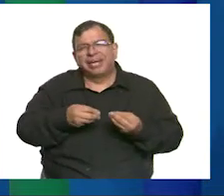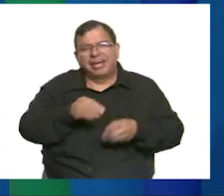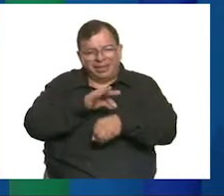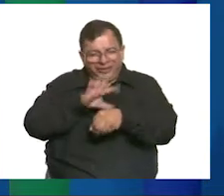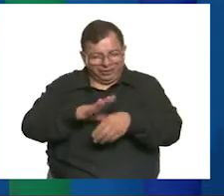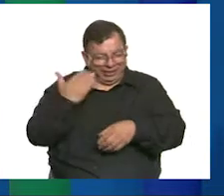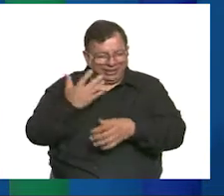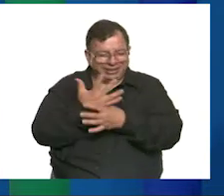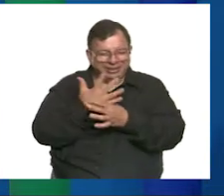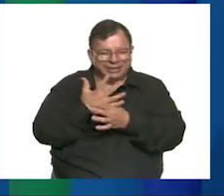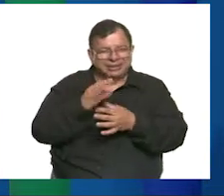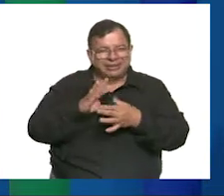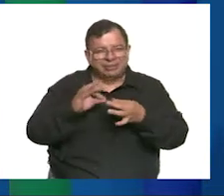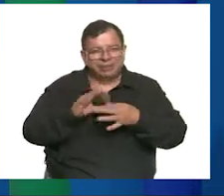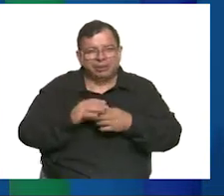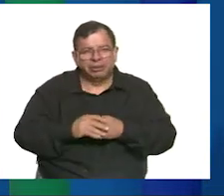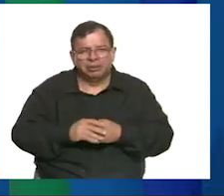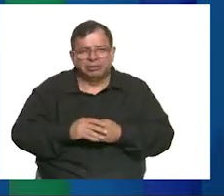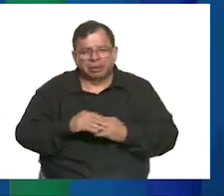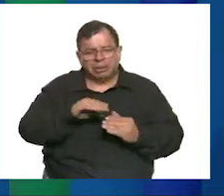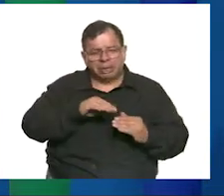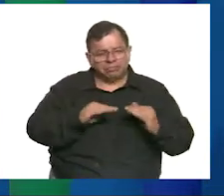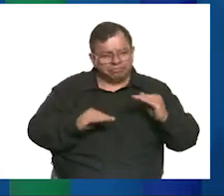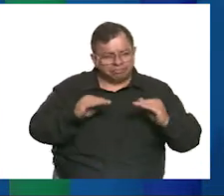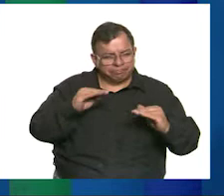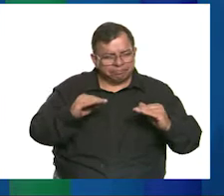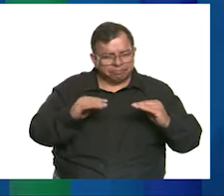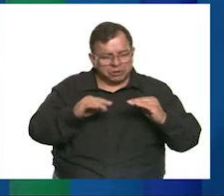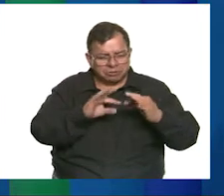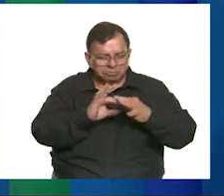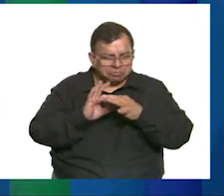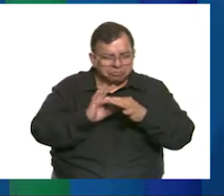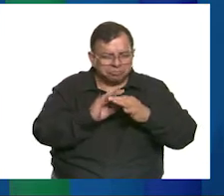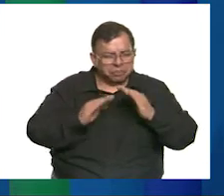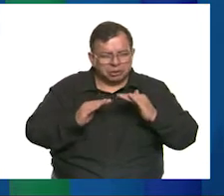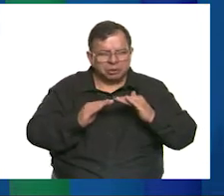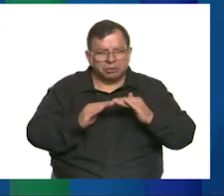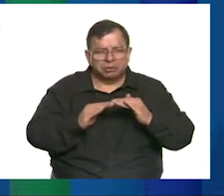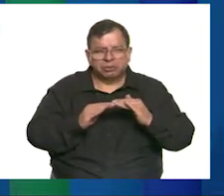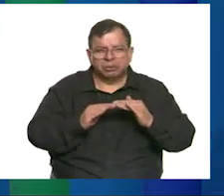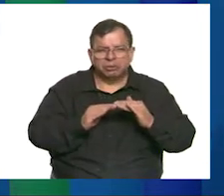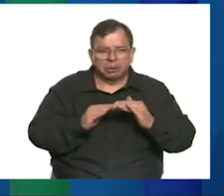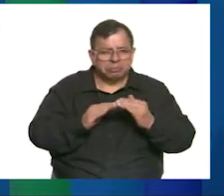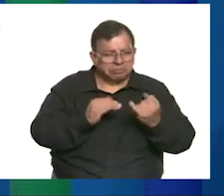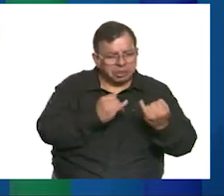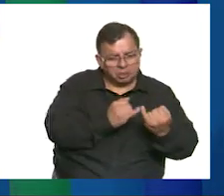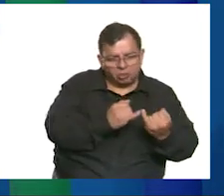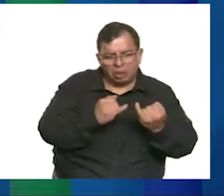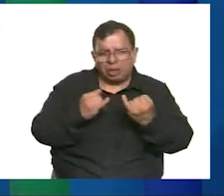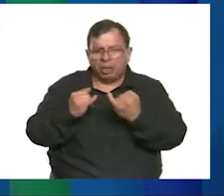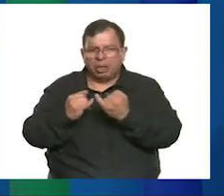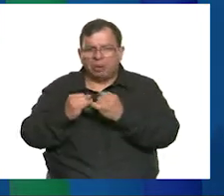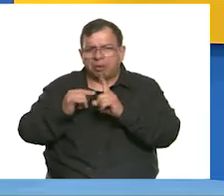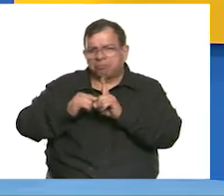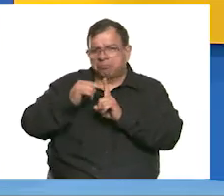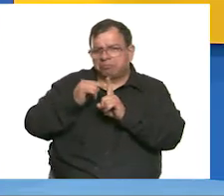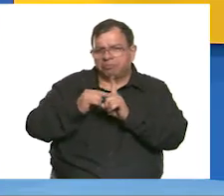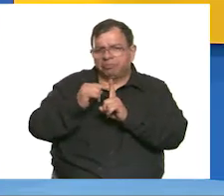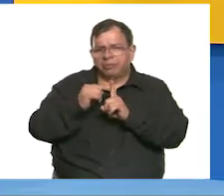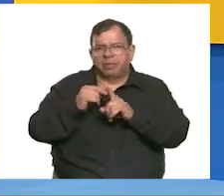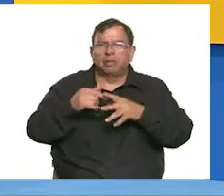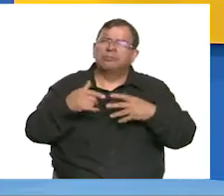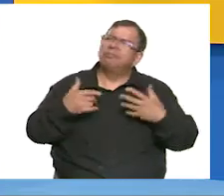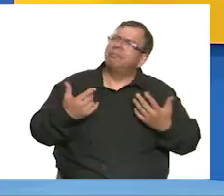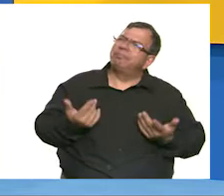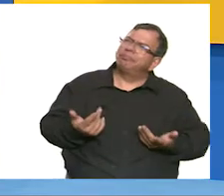Daniela, hasta que alcanzan un equilibrio térmico donde se igualan sus temperaturas. A